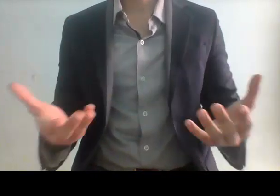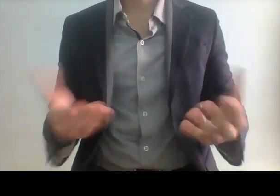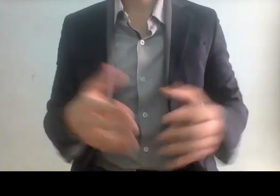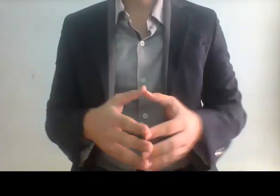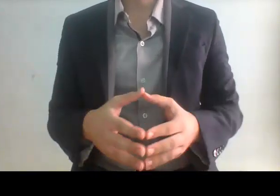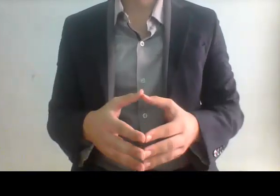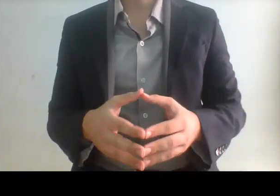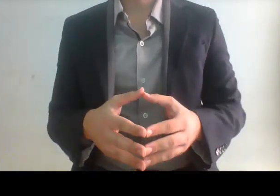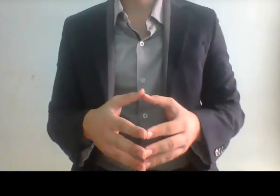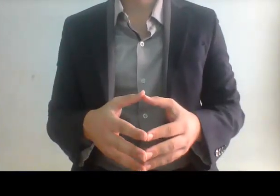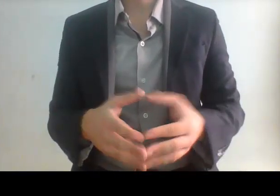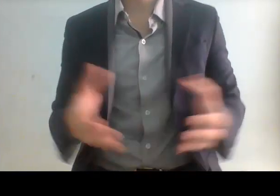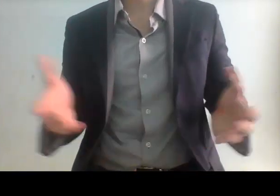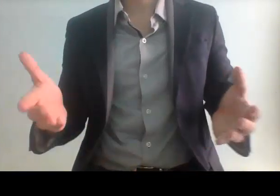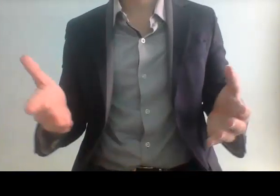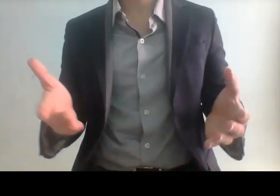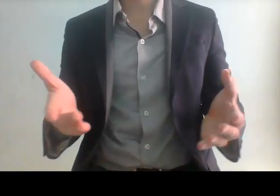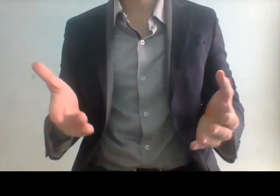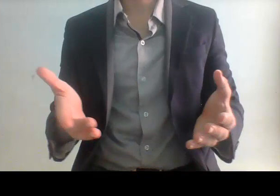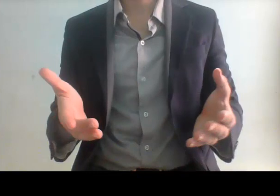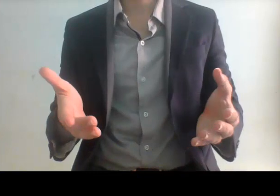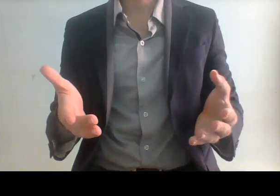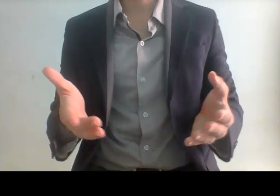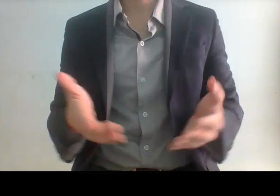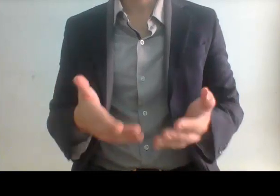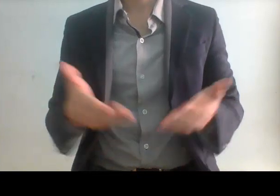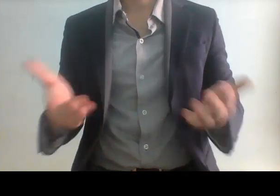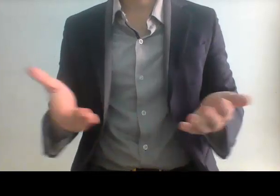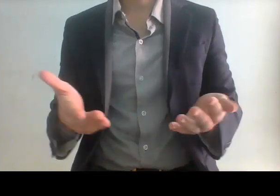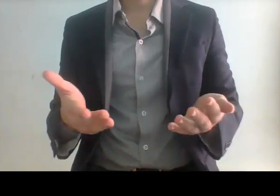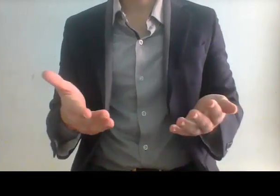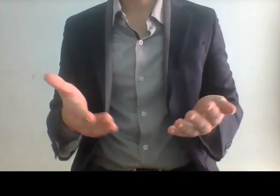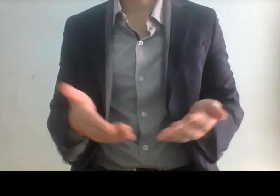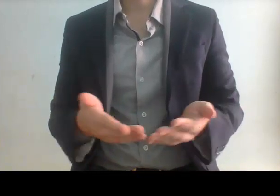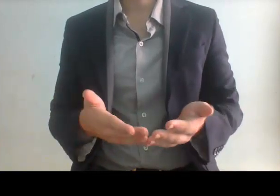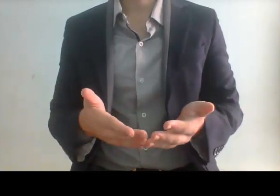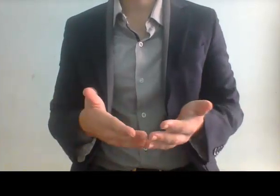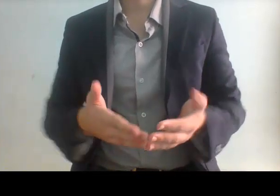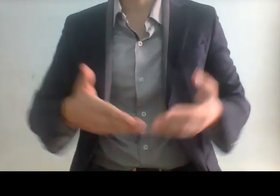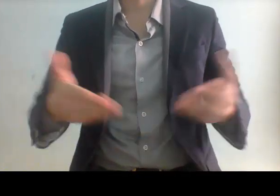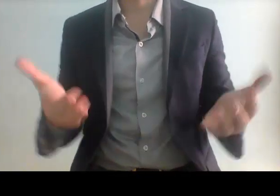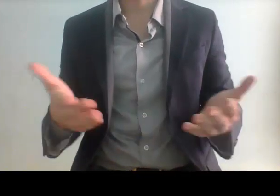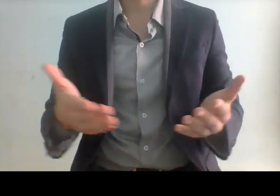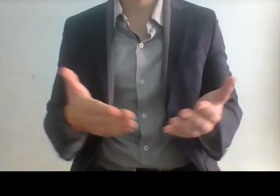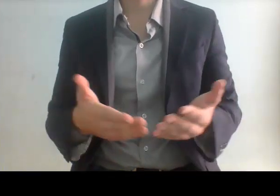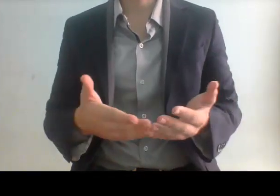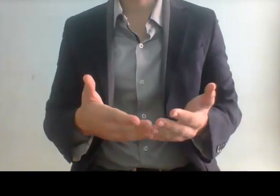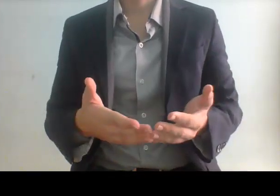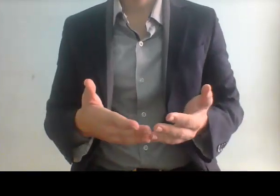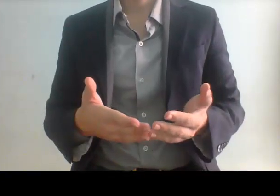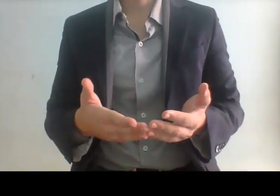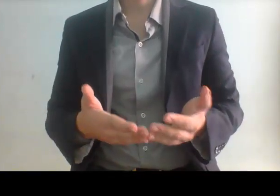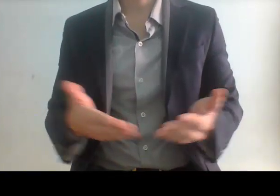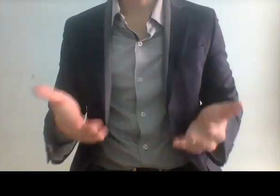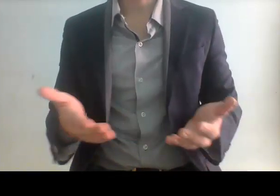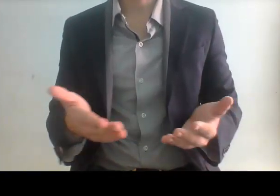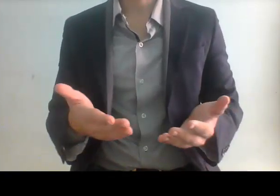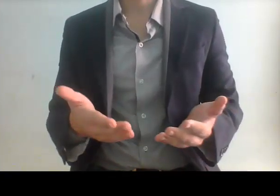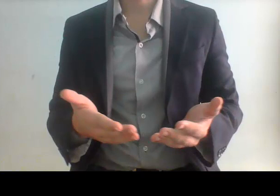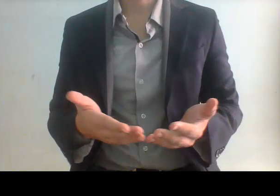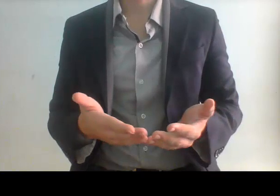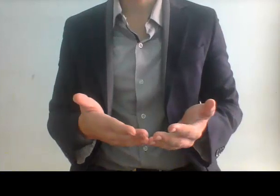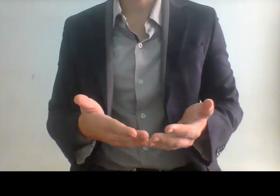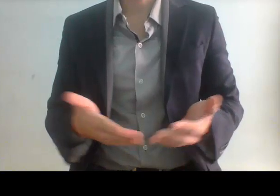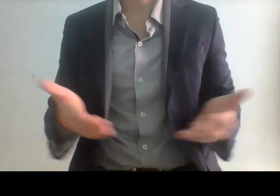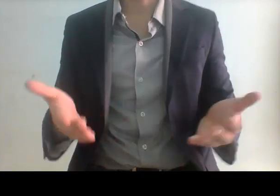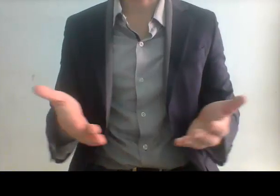los empresarios de Jalisco que en este momento están diciendo, ¿cómo vas a frenar la economía de golpe? Esto nos genera cierta incertidumbre sobre los planes que